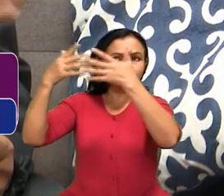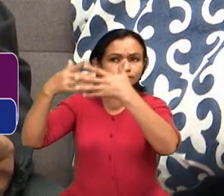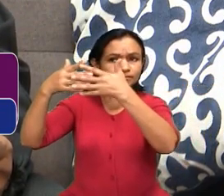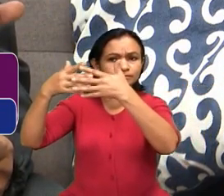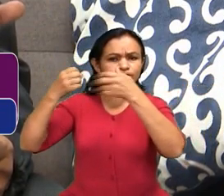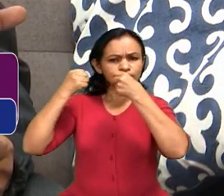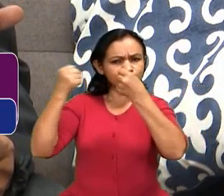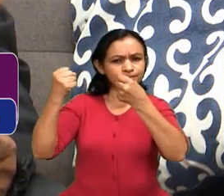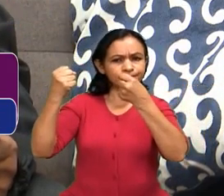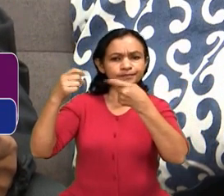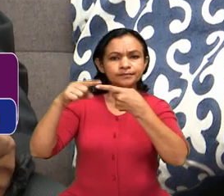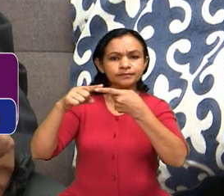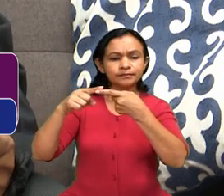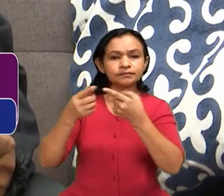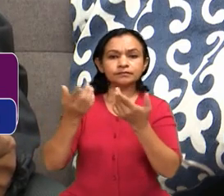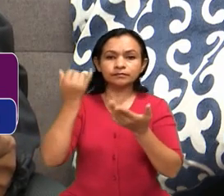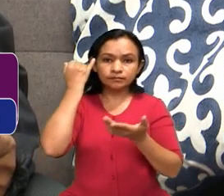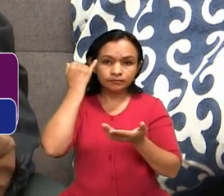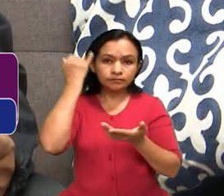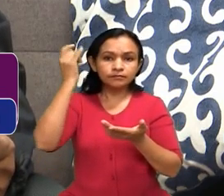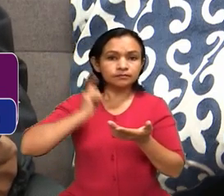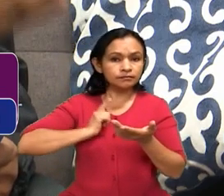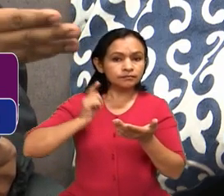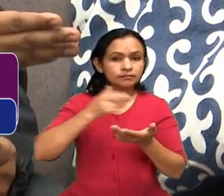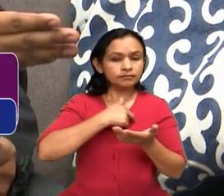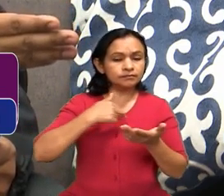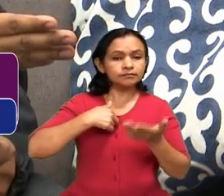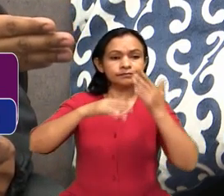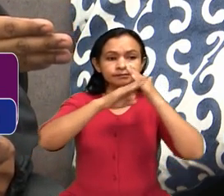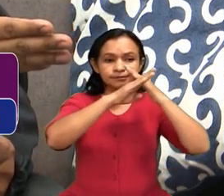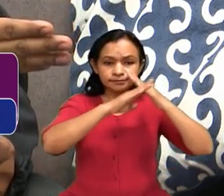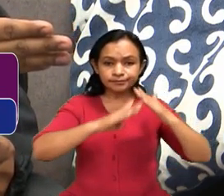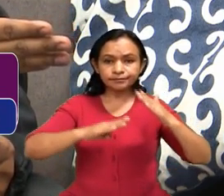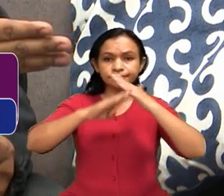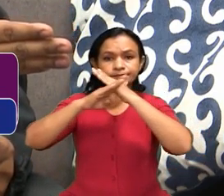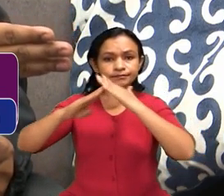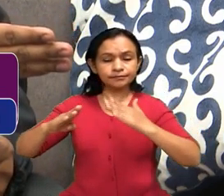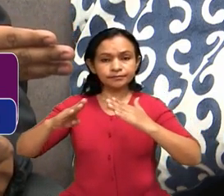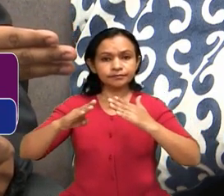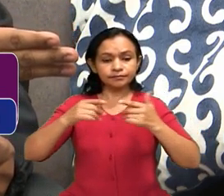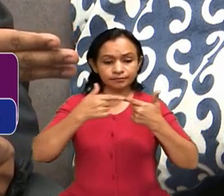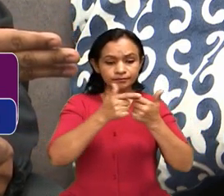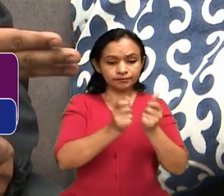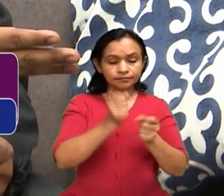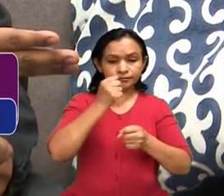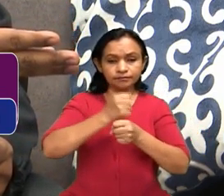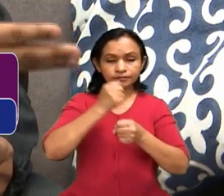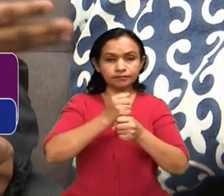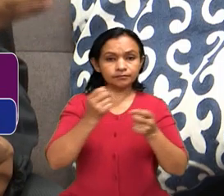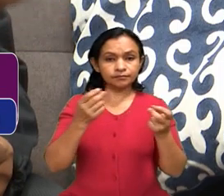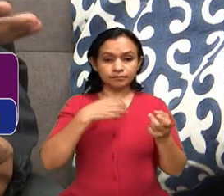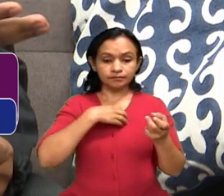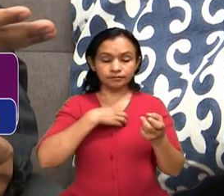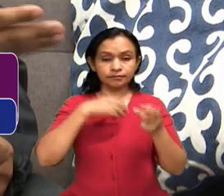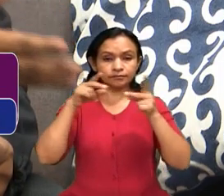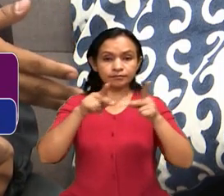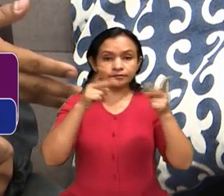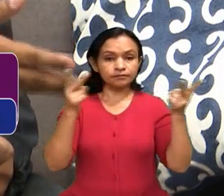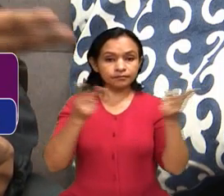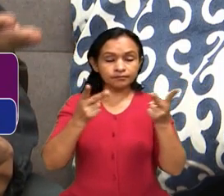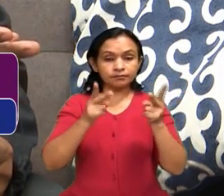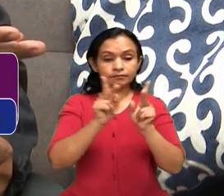pero también capaz de reinventarse y construir la paz, porque las cooperativas son medios de vida, son así medios de vida para la prosperidad